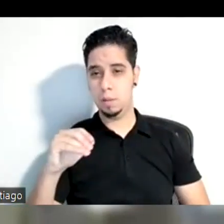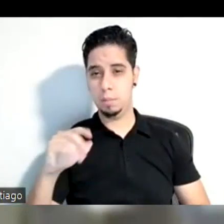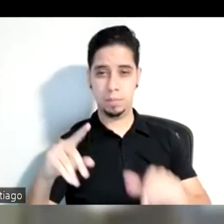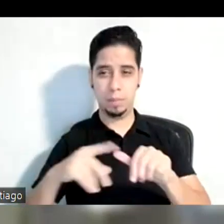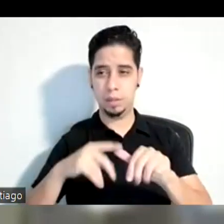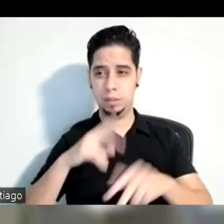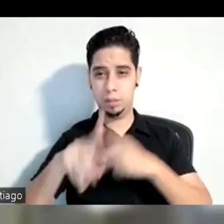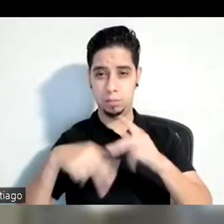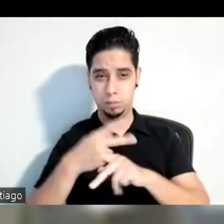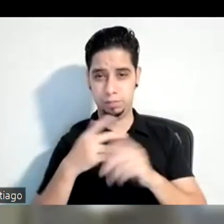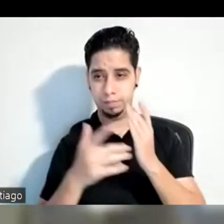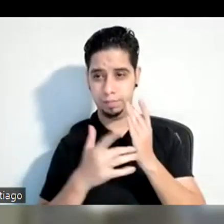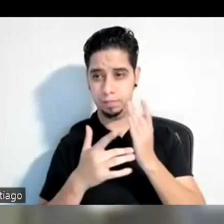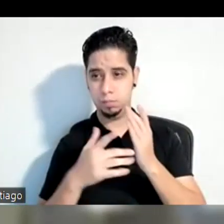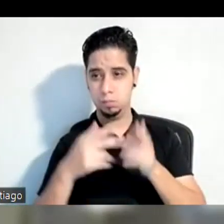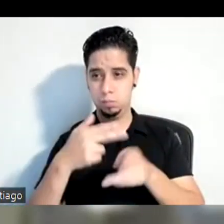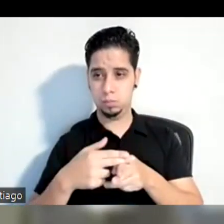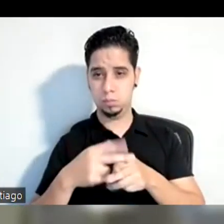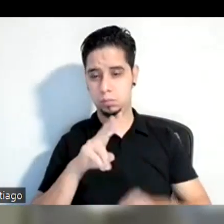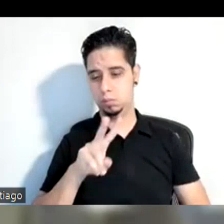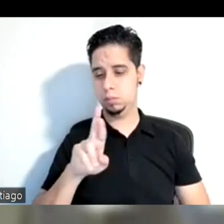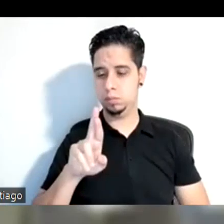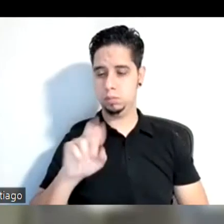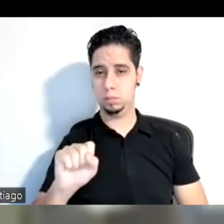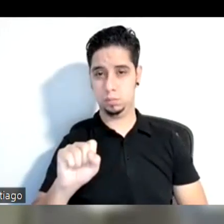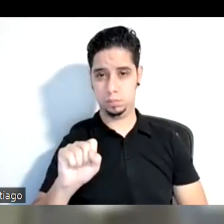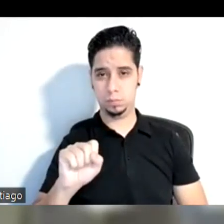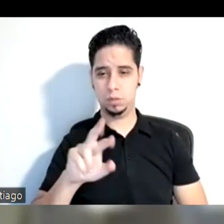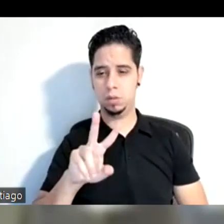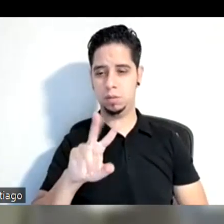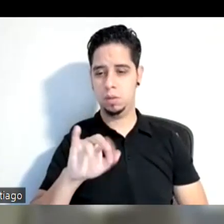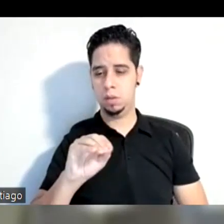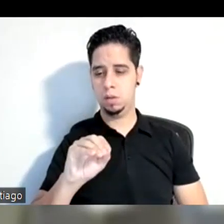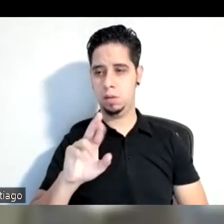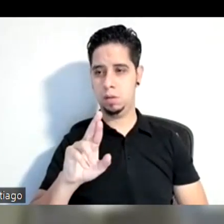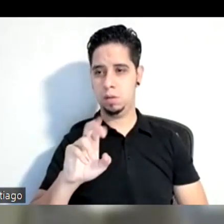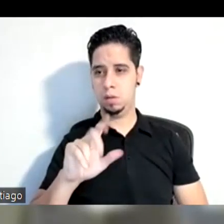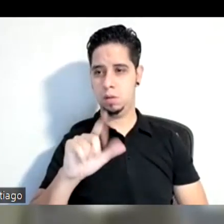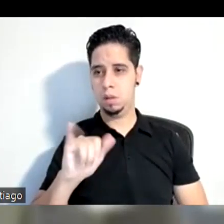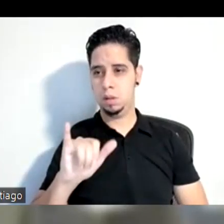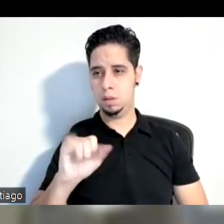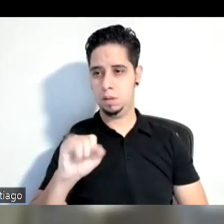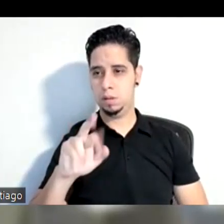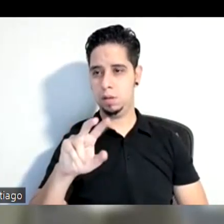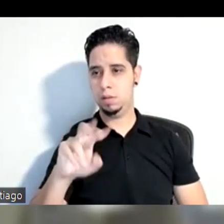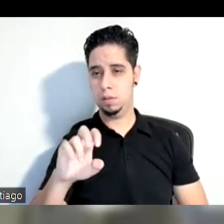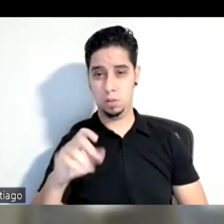de esa tecnología que se conoce como VRS o Video Relay Service. Exacto. Que yo trabajo para una de las compañías, ¿verdad?